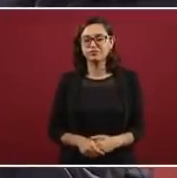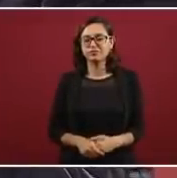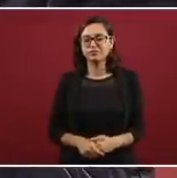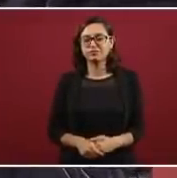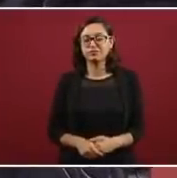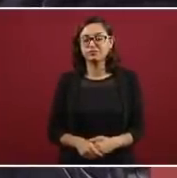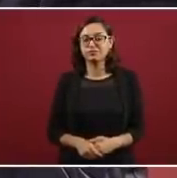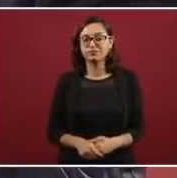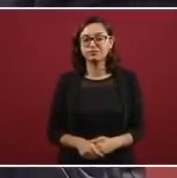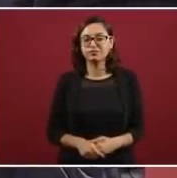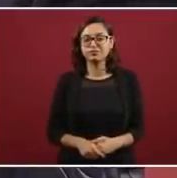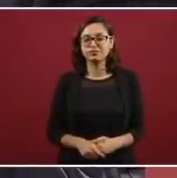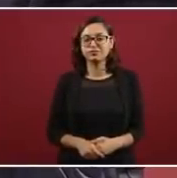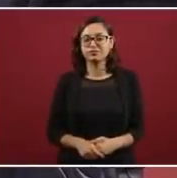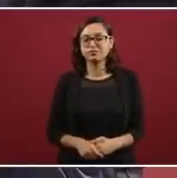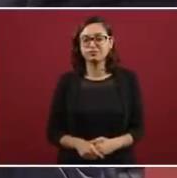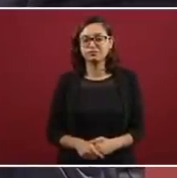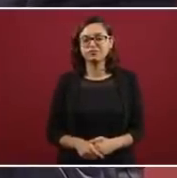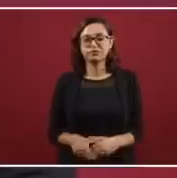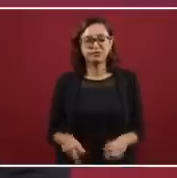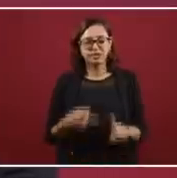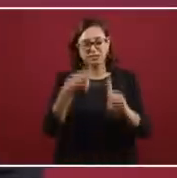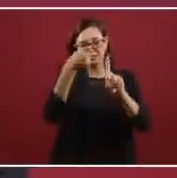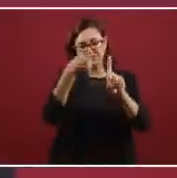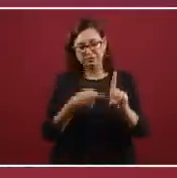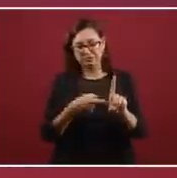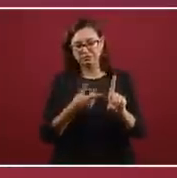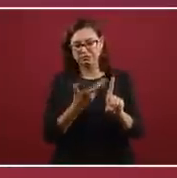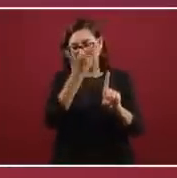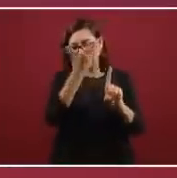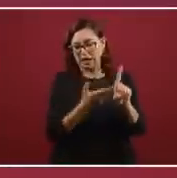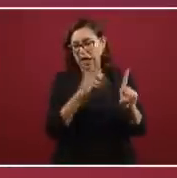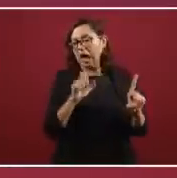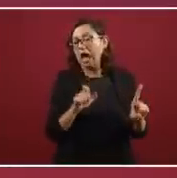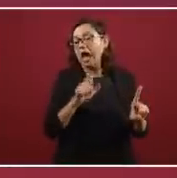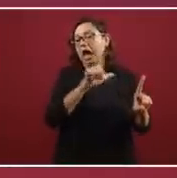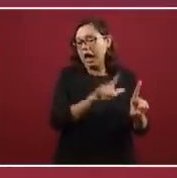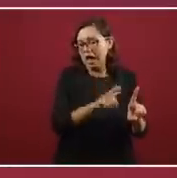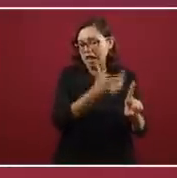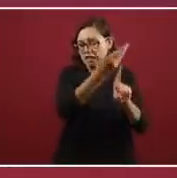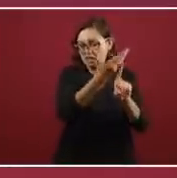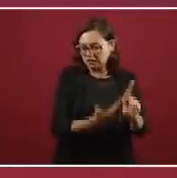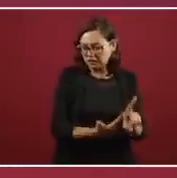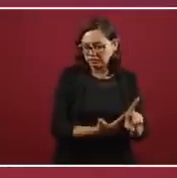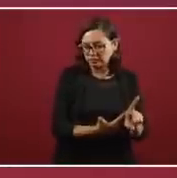Y ese conservadurismo